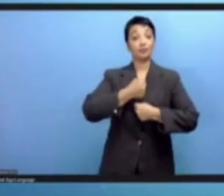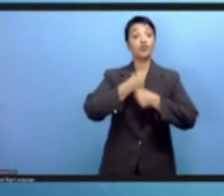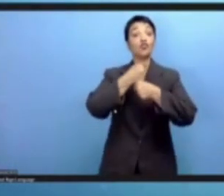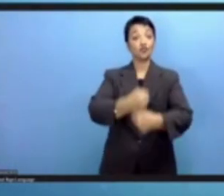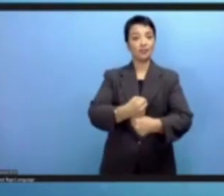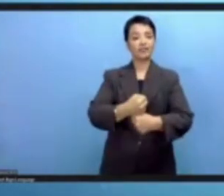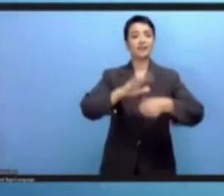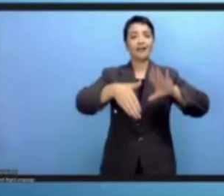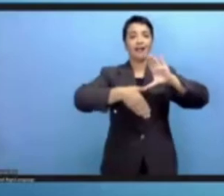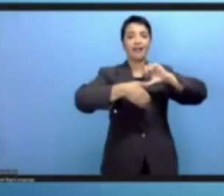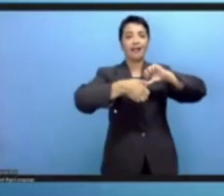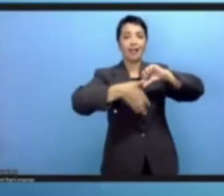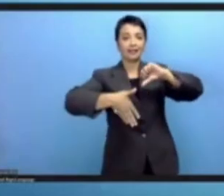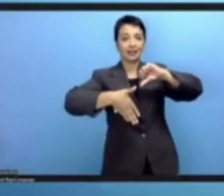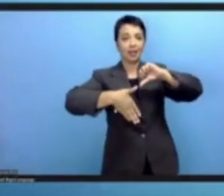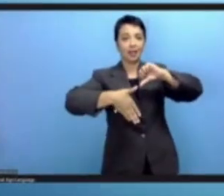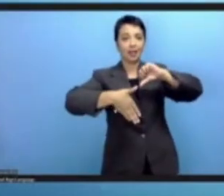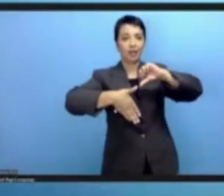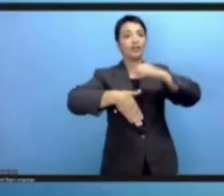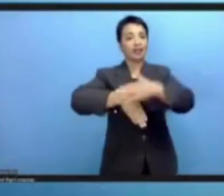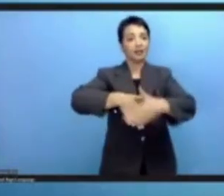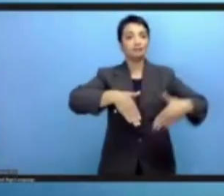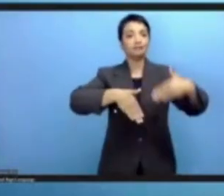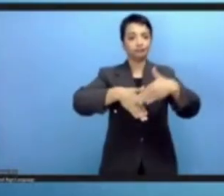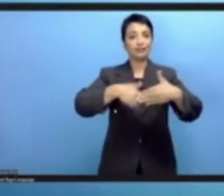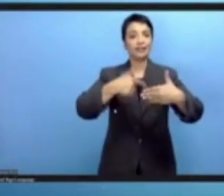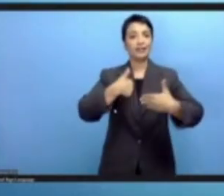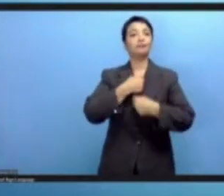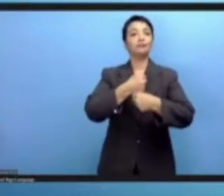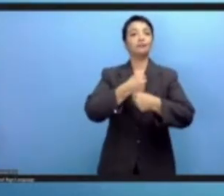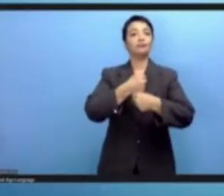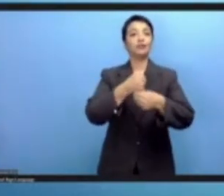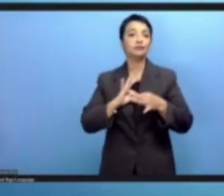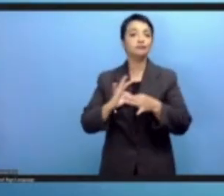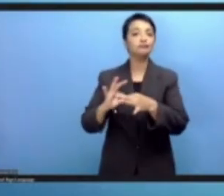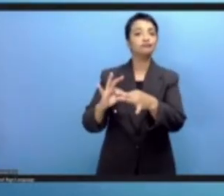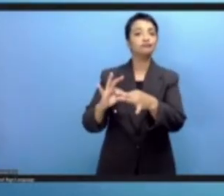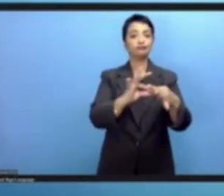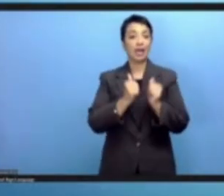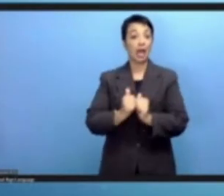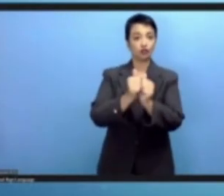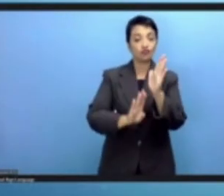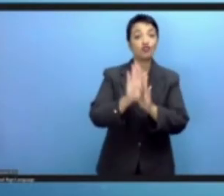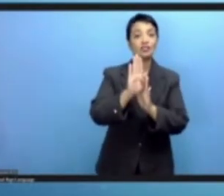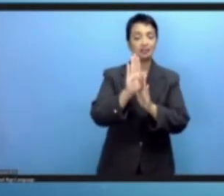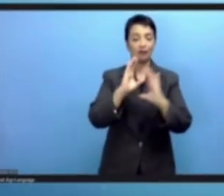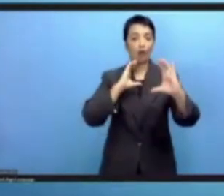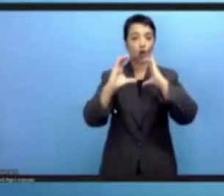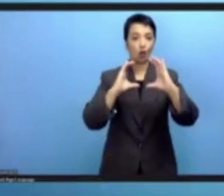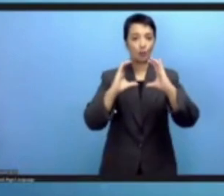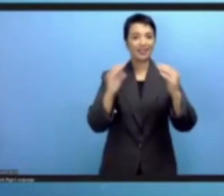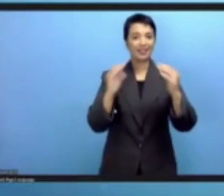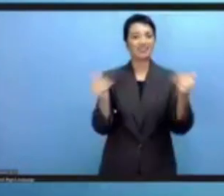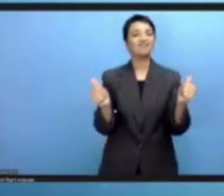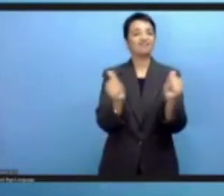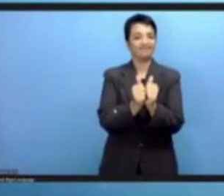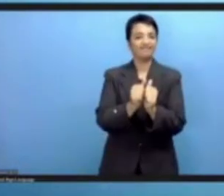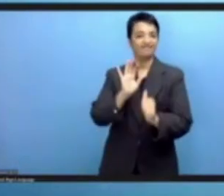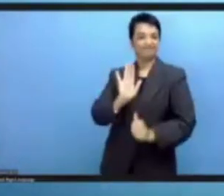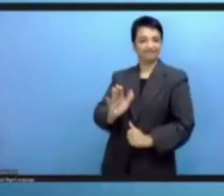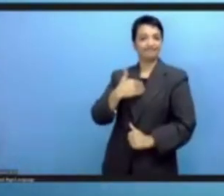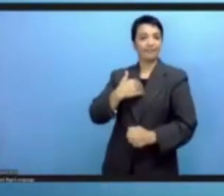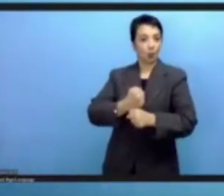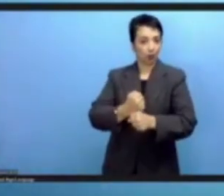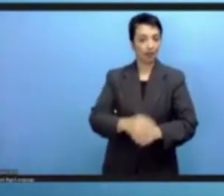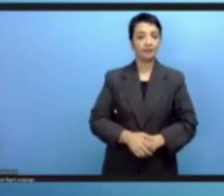represento a derechos digitales latinoamérica y en representación de la asociación